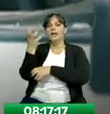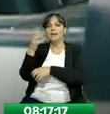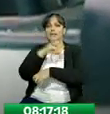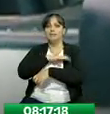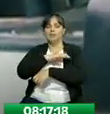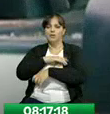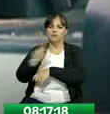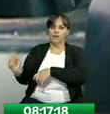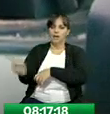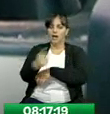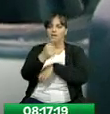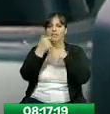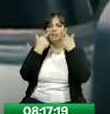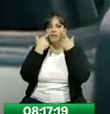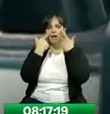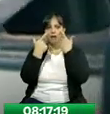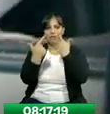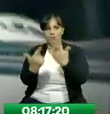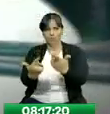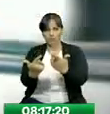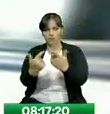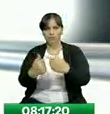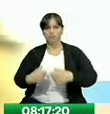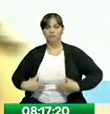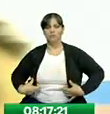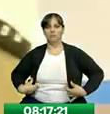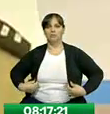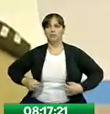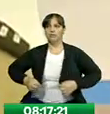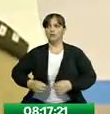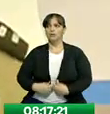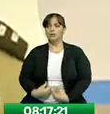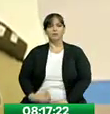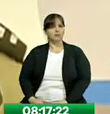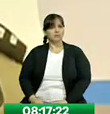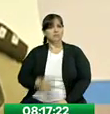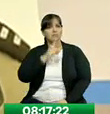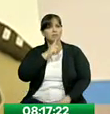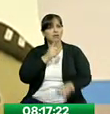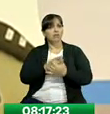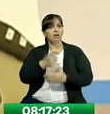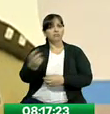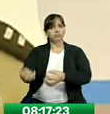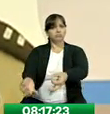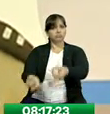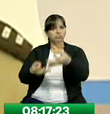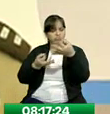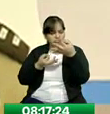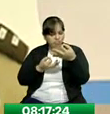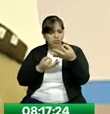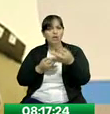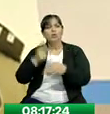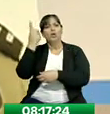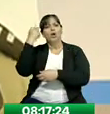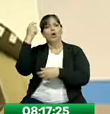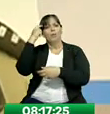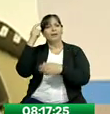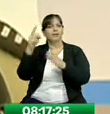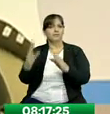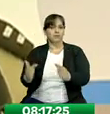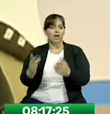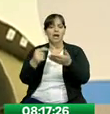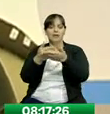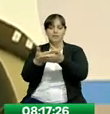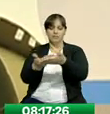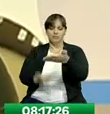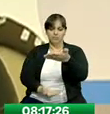el orden en el mencionado sitio directamente el permiso era considerado de gobernación donde indicaba que el viernes